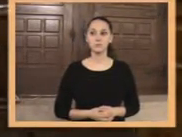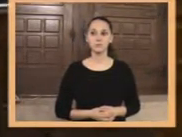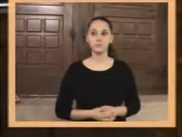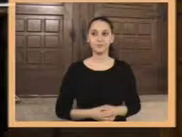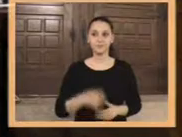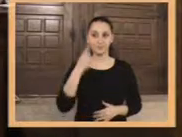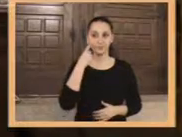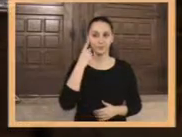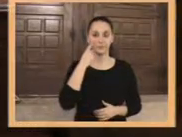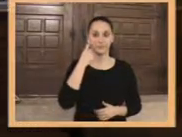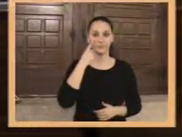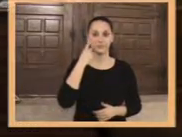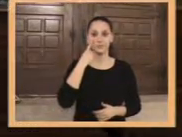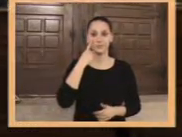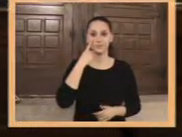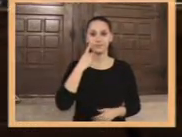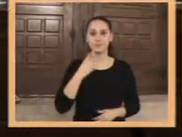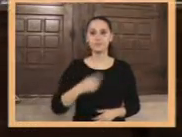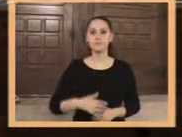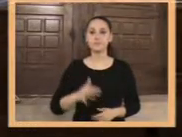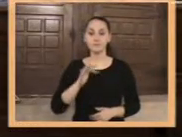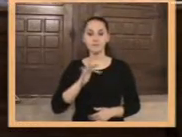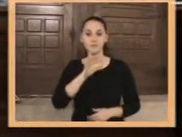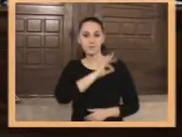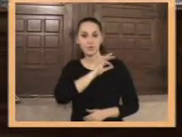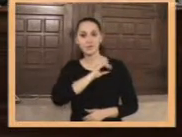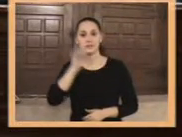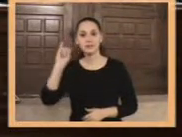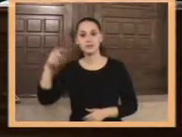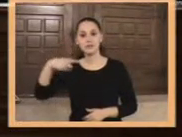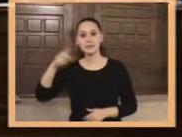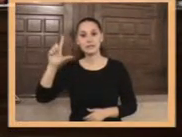A ver, a la señora Iglesias, decirle